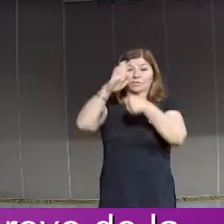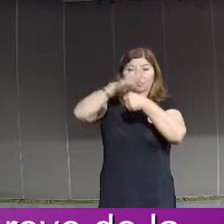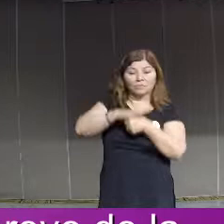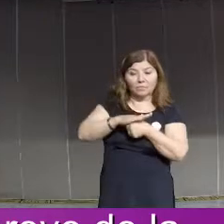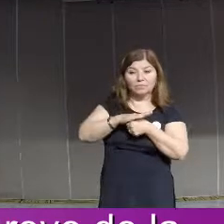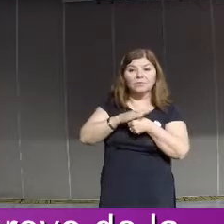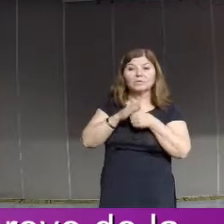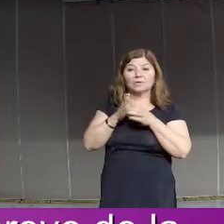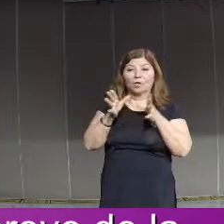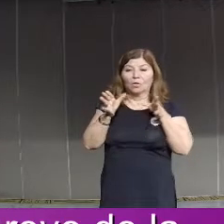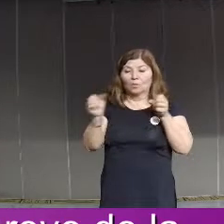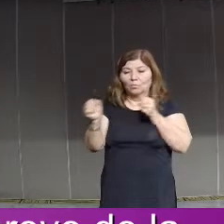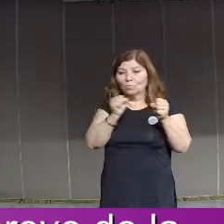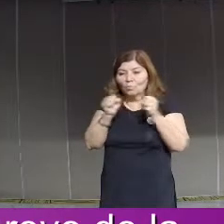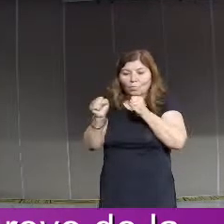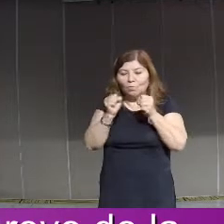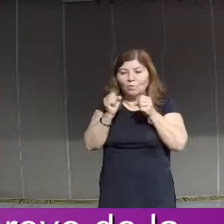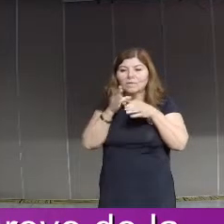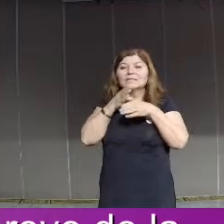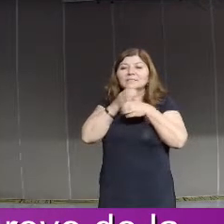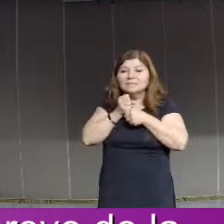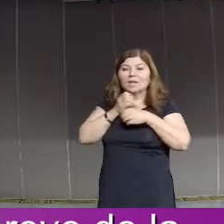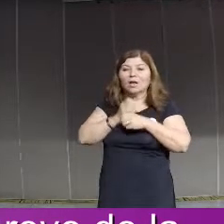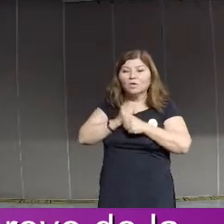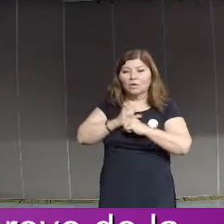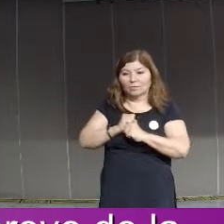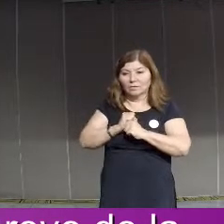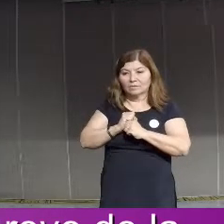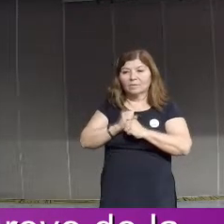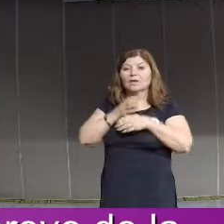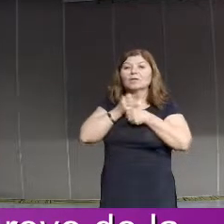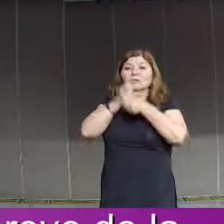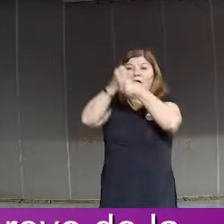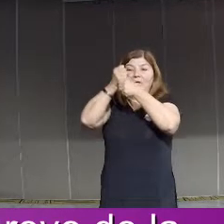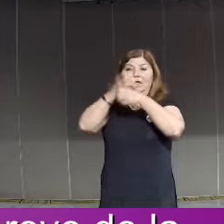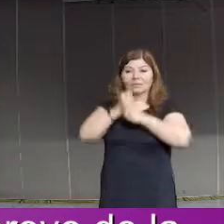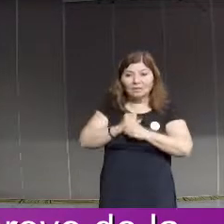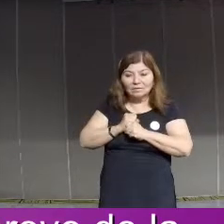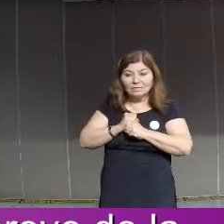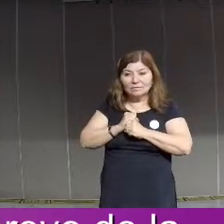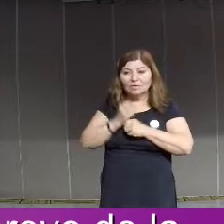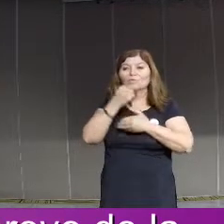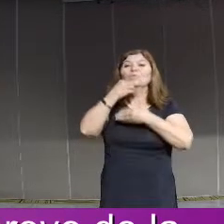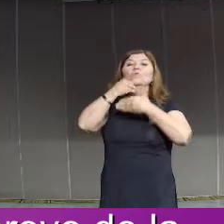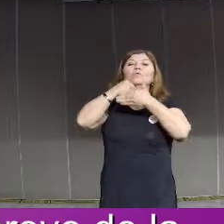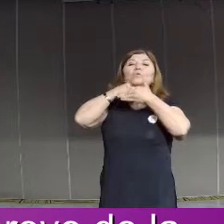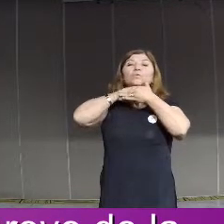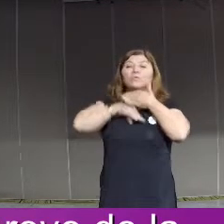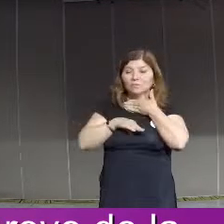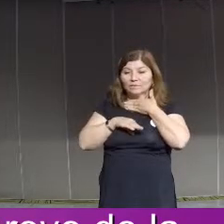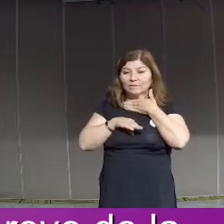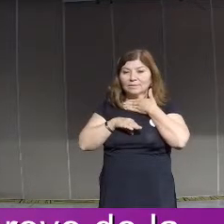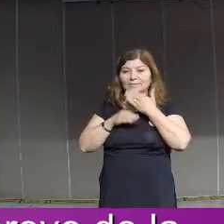el movimiento de báscula que realiza la faringe hacia arriba y hacia abajo, por la apertura del esfínter